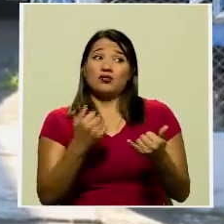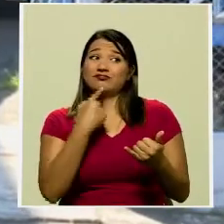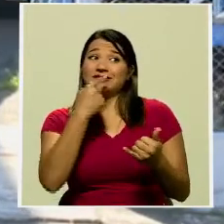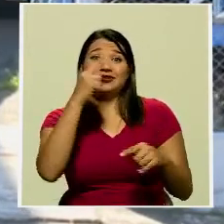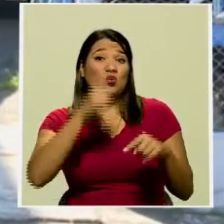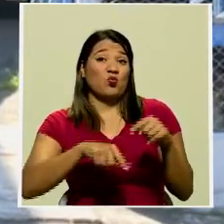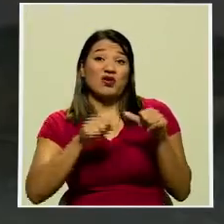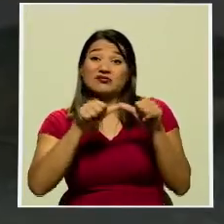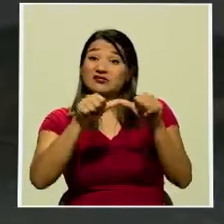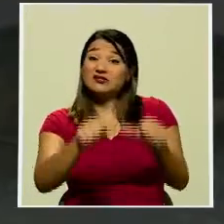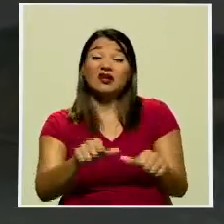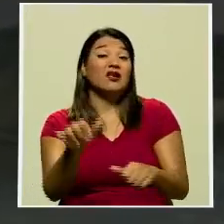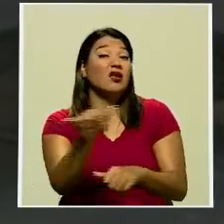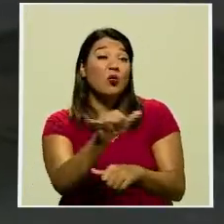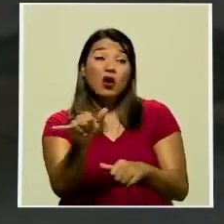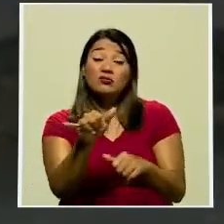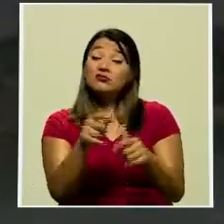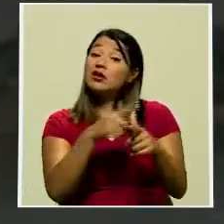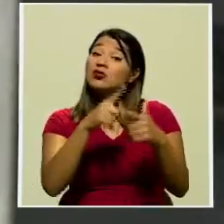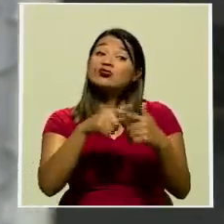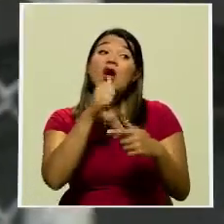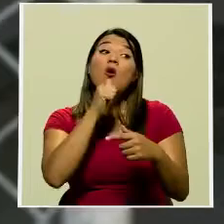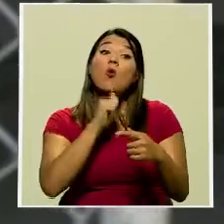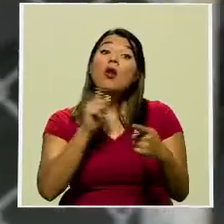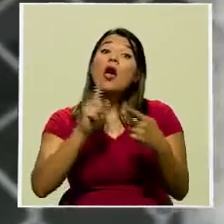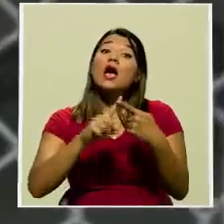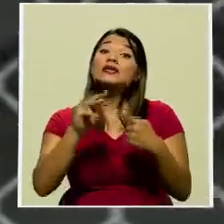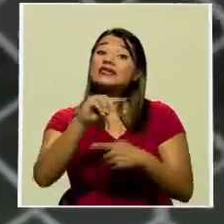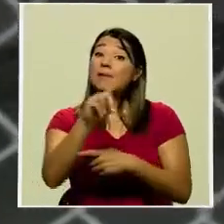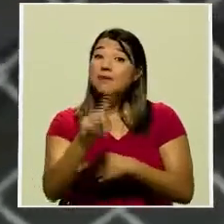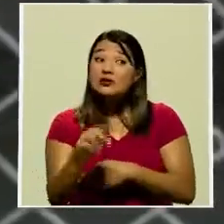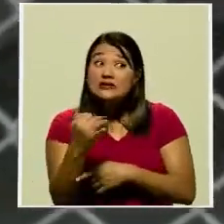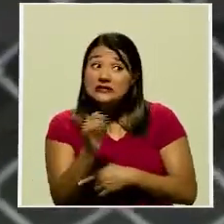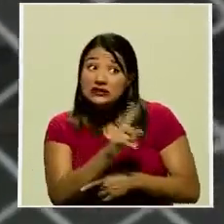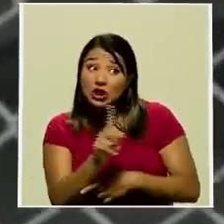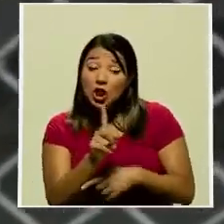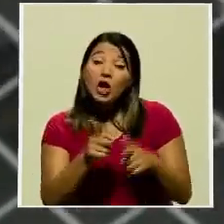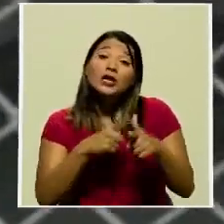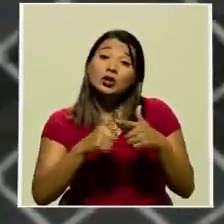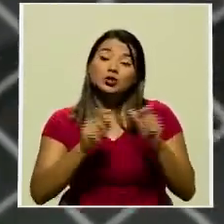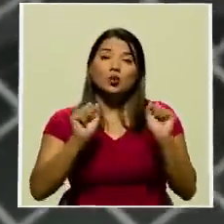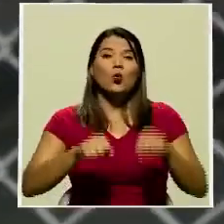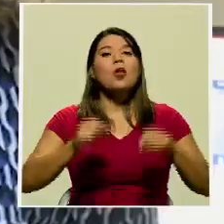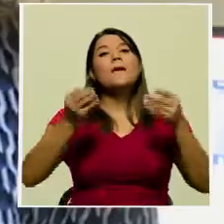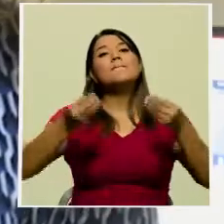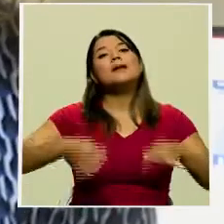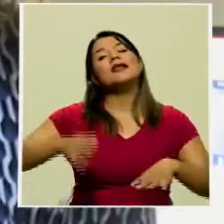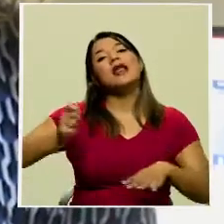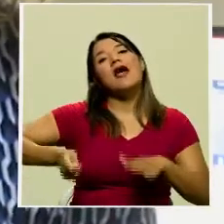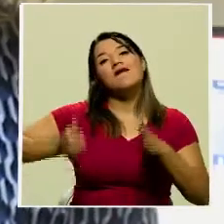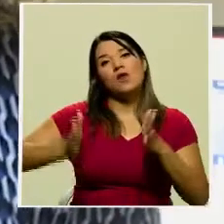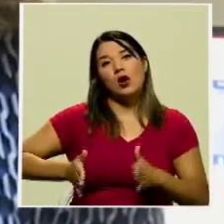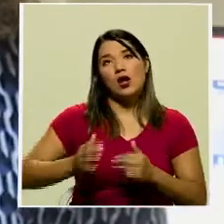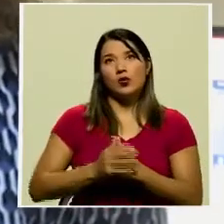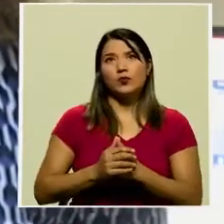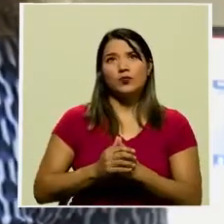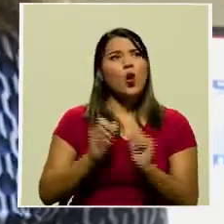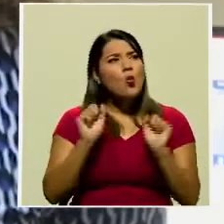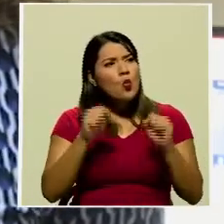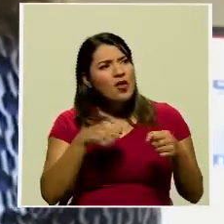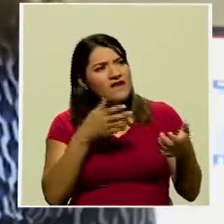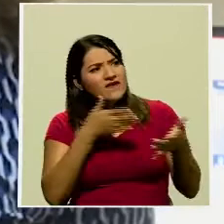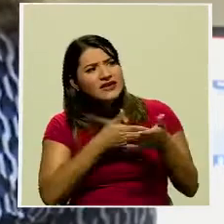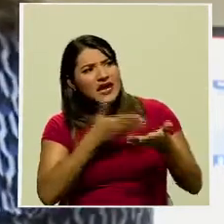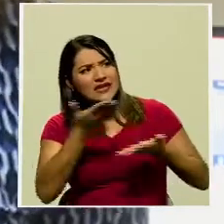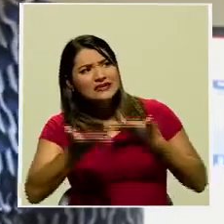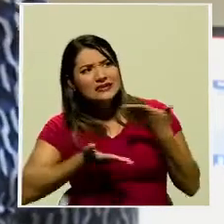por lo menos hasta marzo, podría el Estado quedarse sin representantes legales. ¿Podría afectarse el servicio de alguna manera?